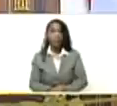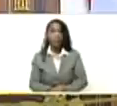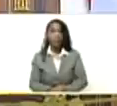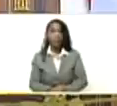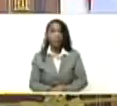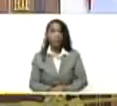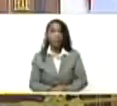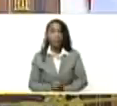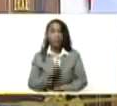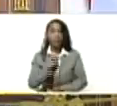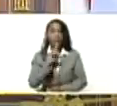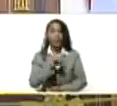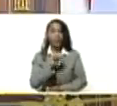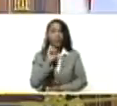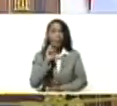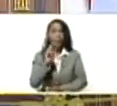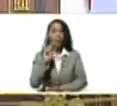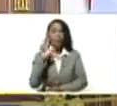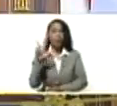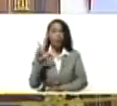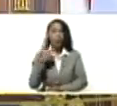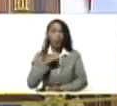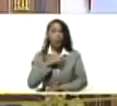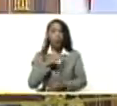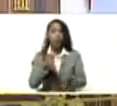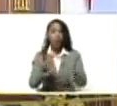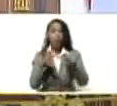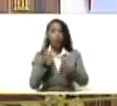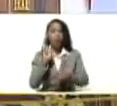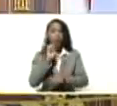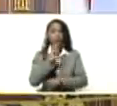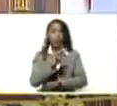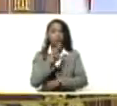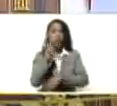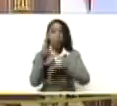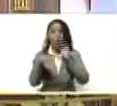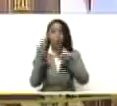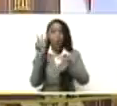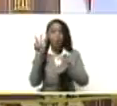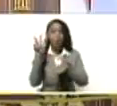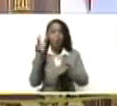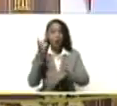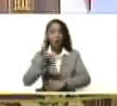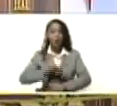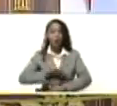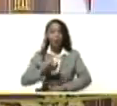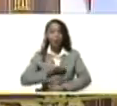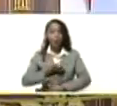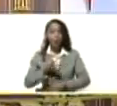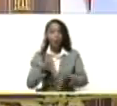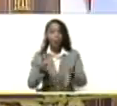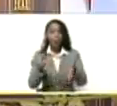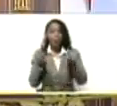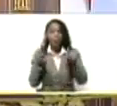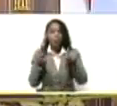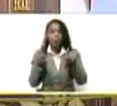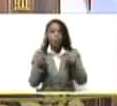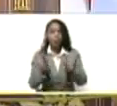son miles miles de miles de hombres y mujeres